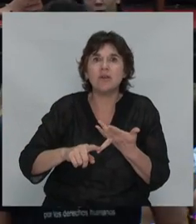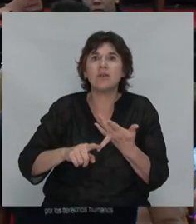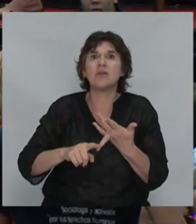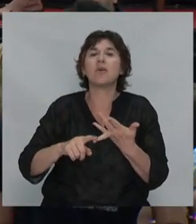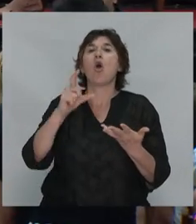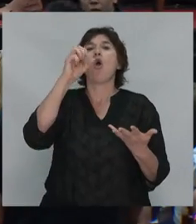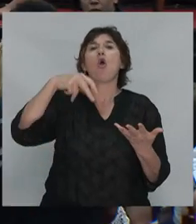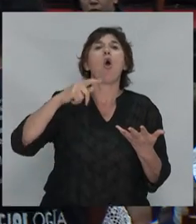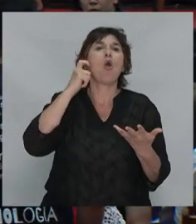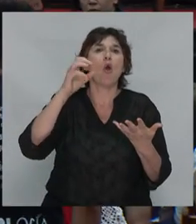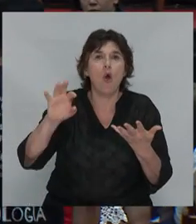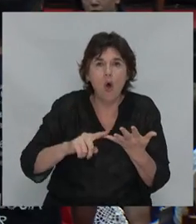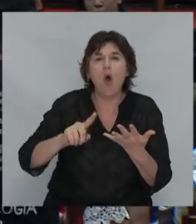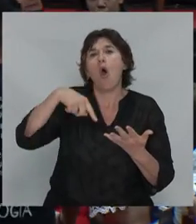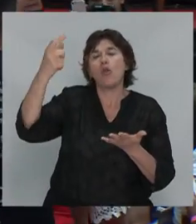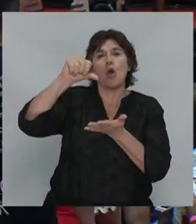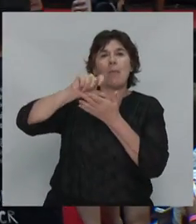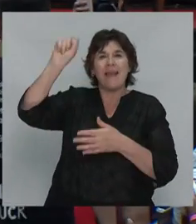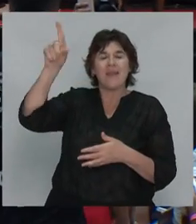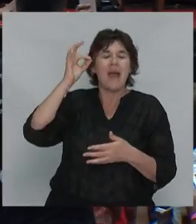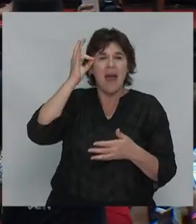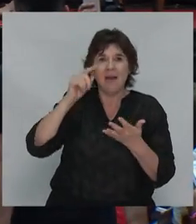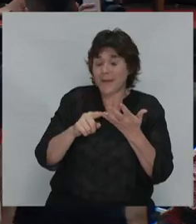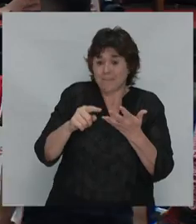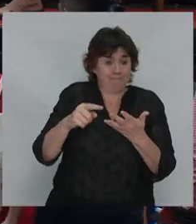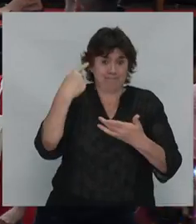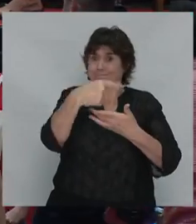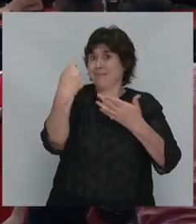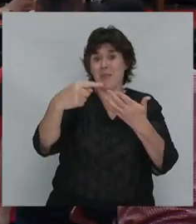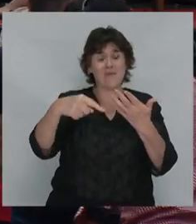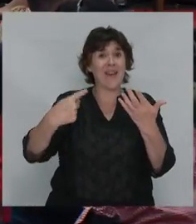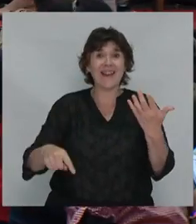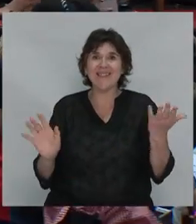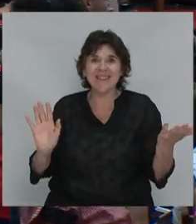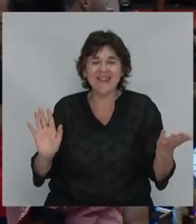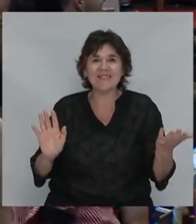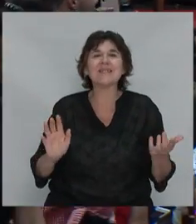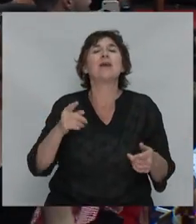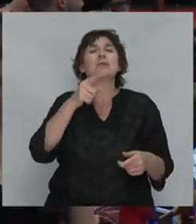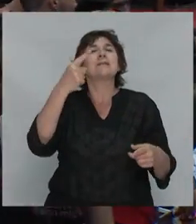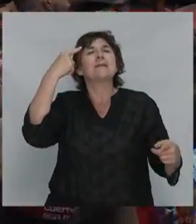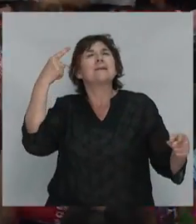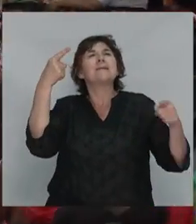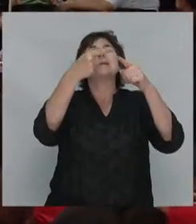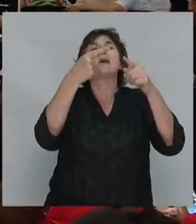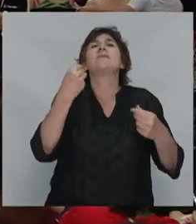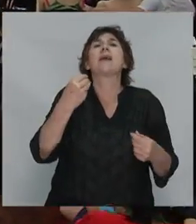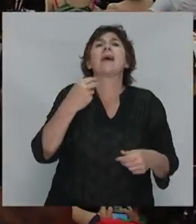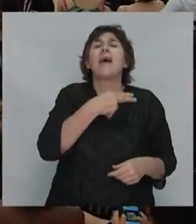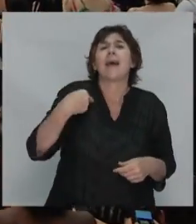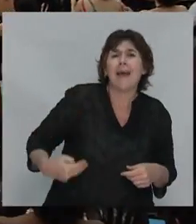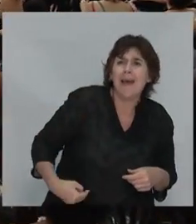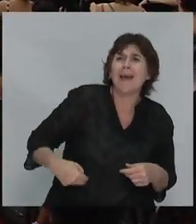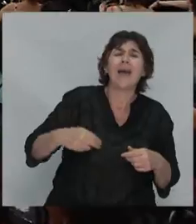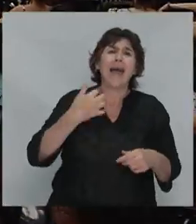congo etcétera estamos hablando totalmente diferentes aspectos que es el desafío de democracia en china o en argentina